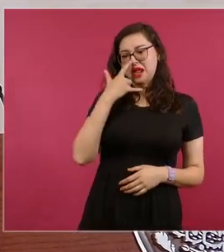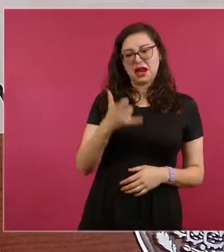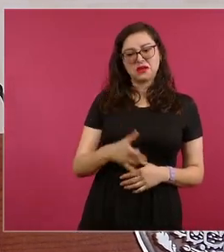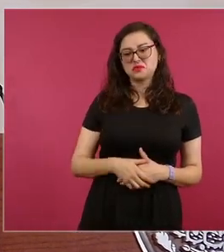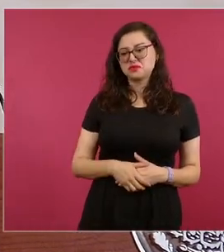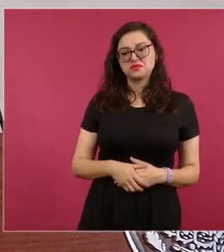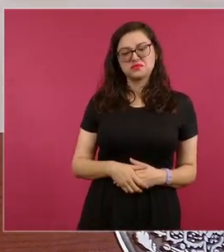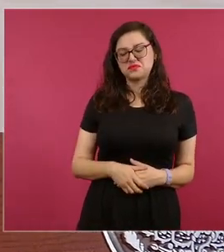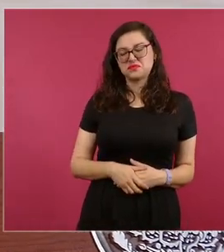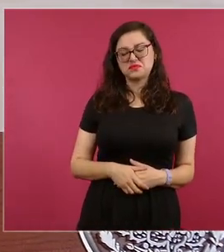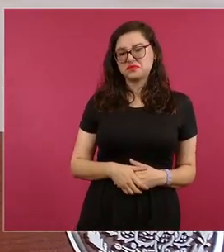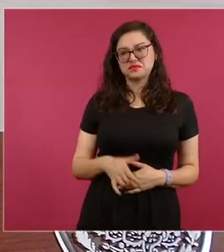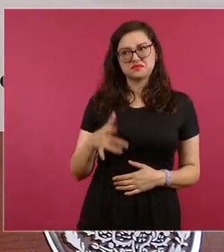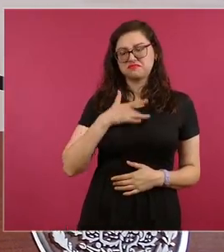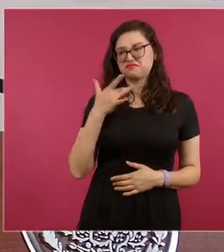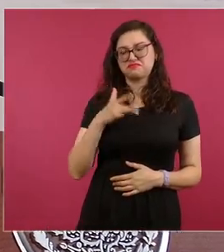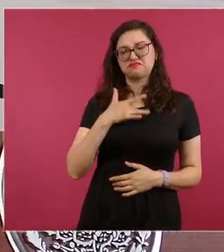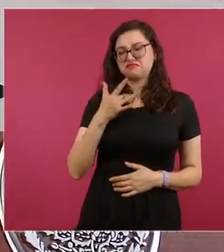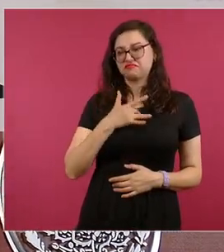que